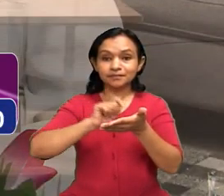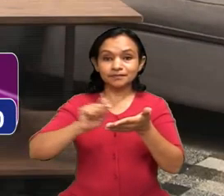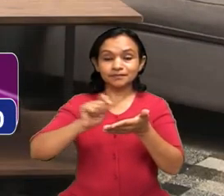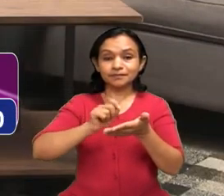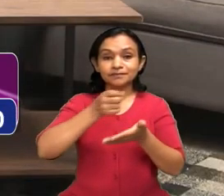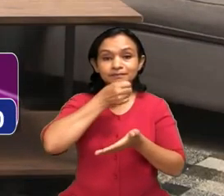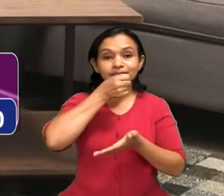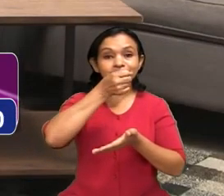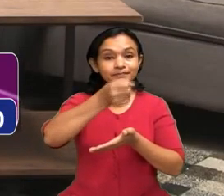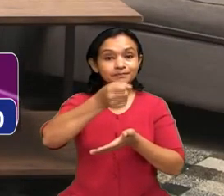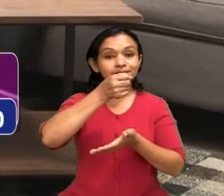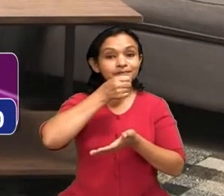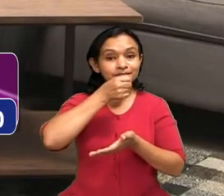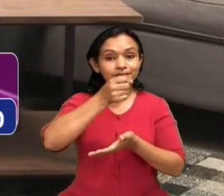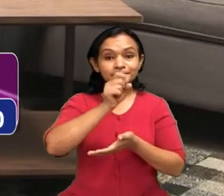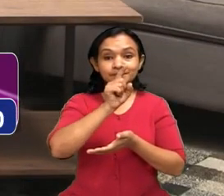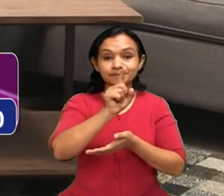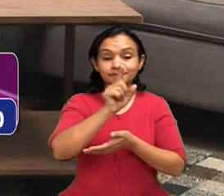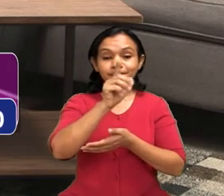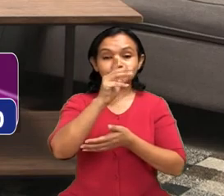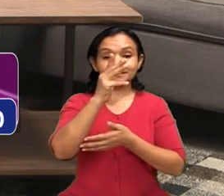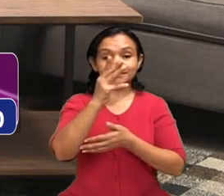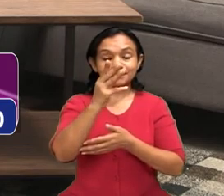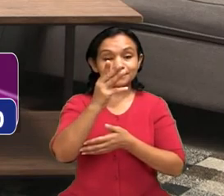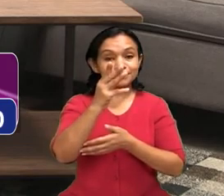periodista norteamericano en